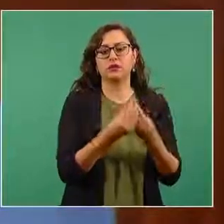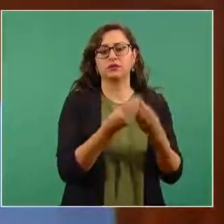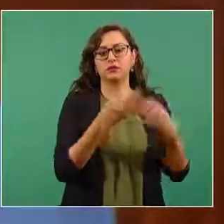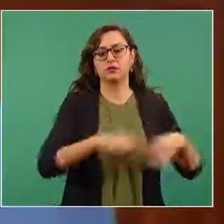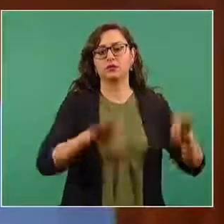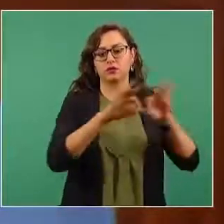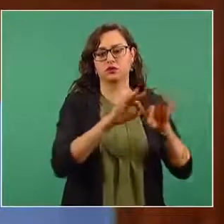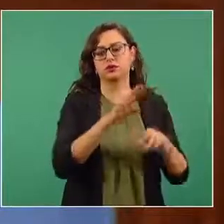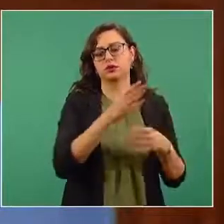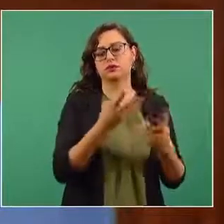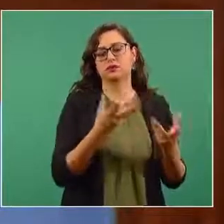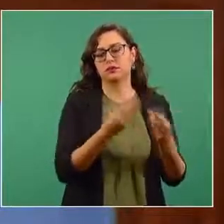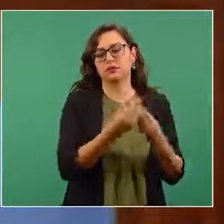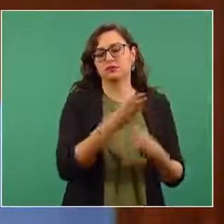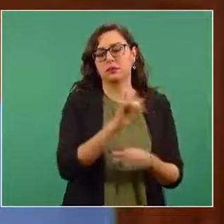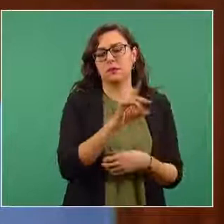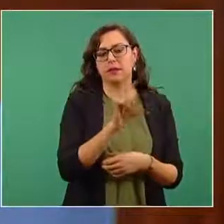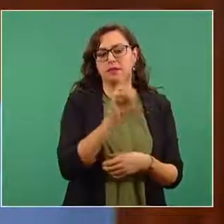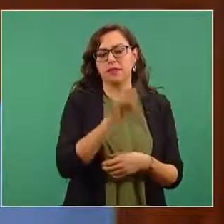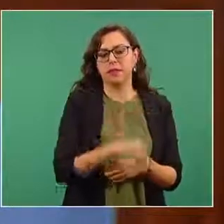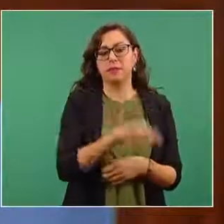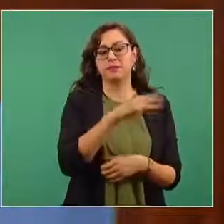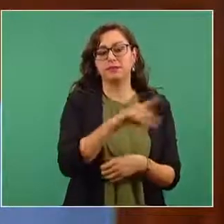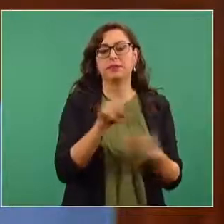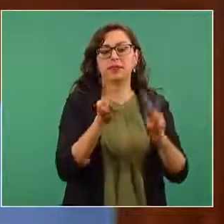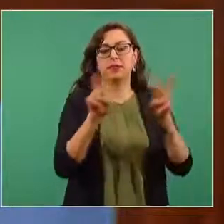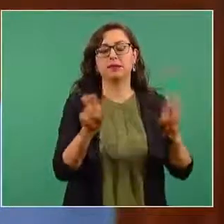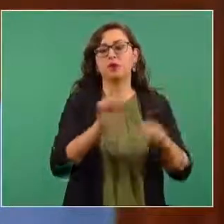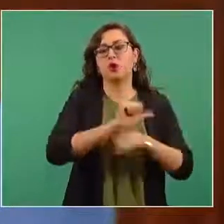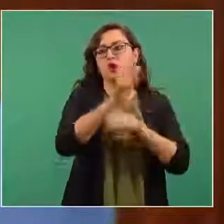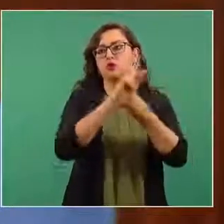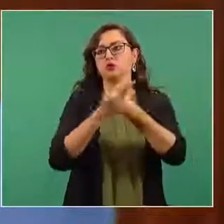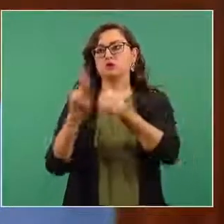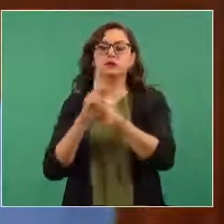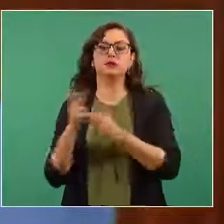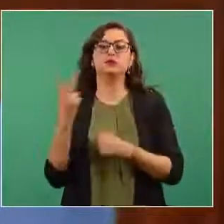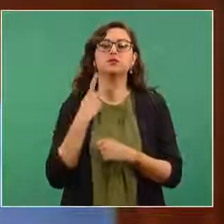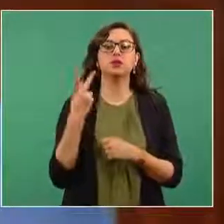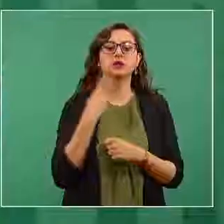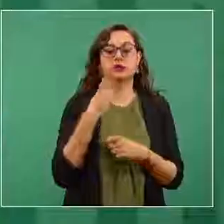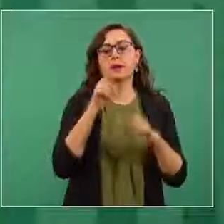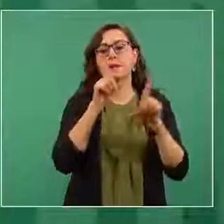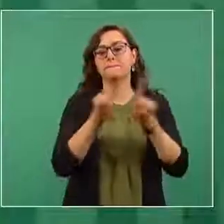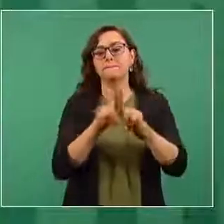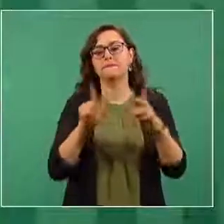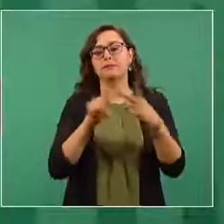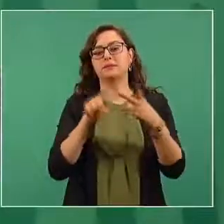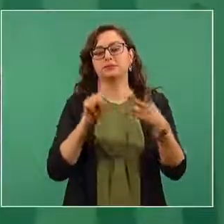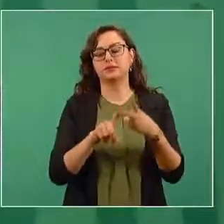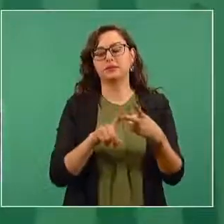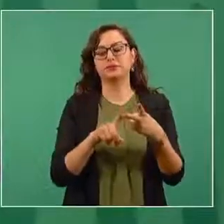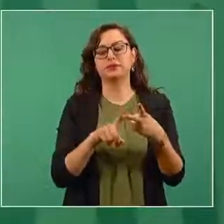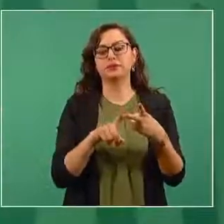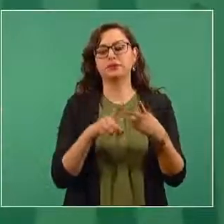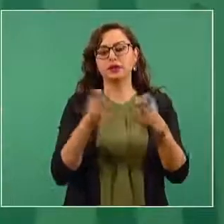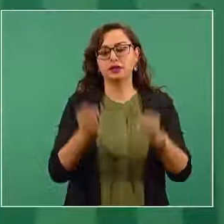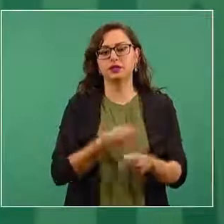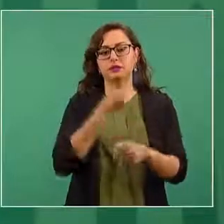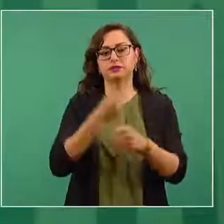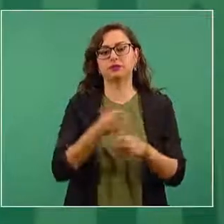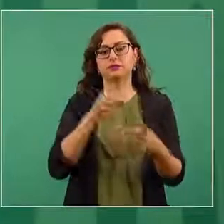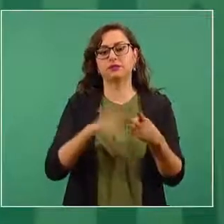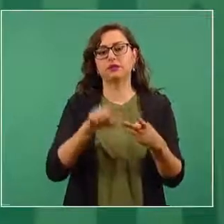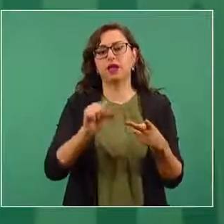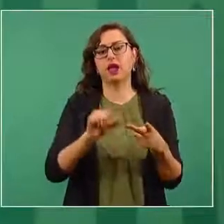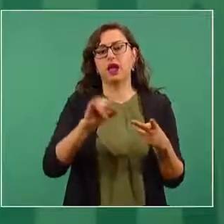actual presidente de Estados Unidos en materia de política exterior y seguridad. Estuvo Alejandro Mayorkas, secretario